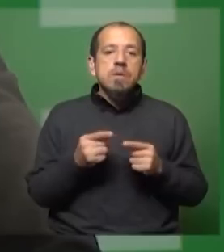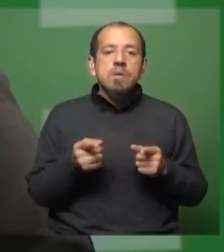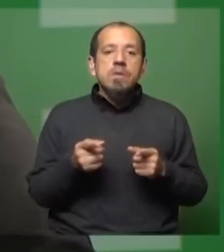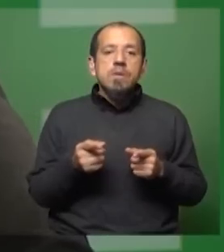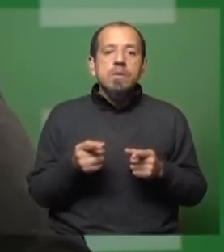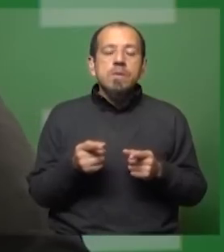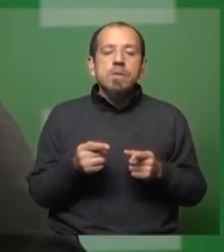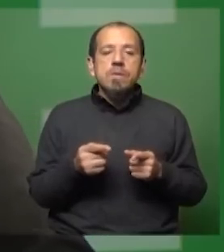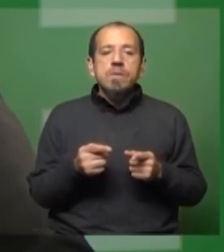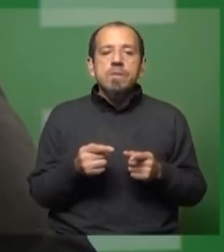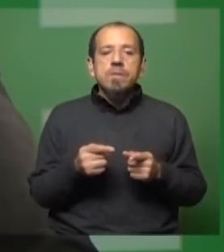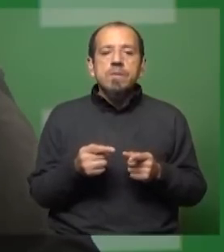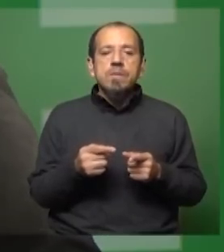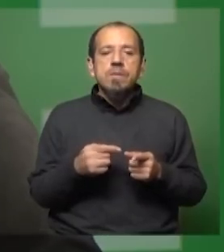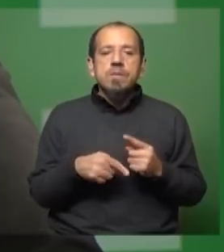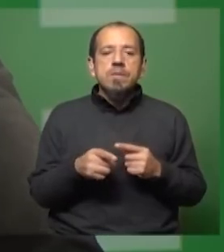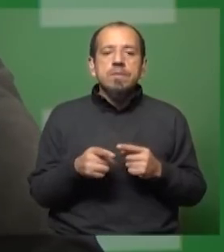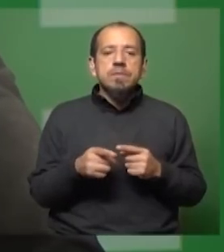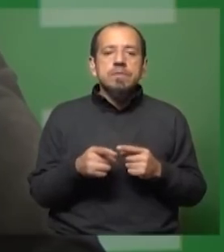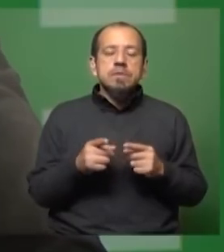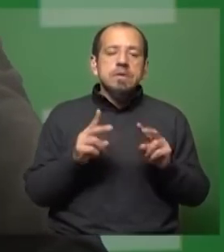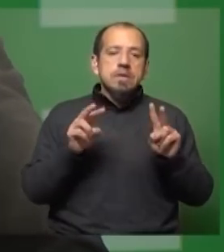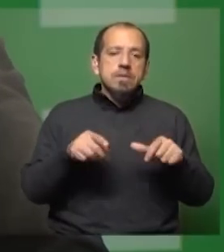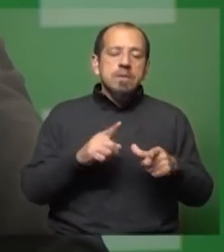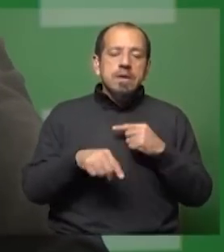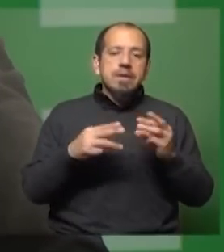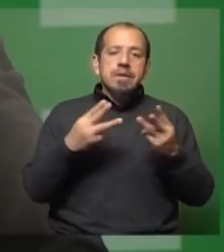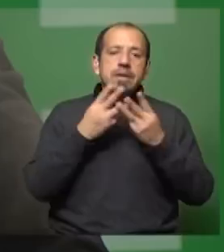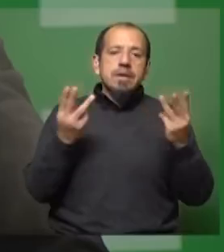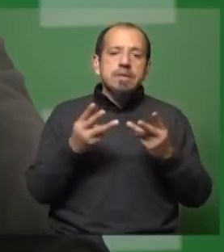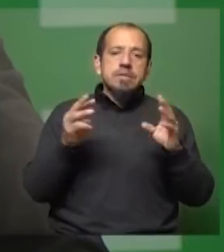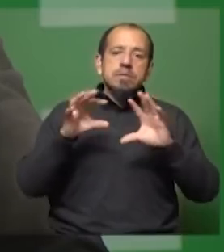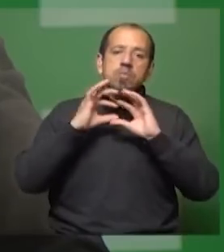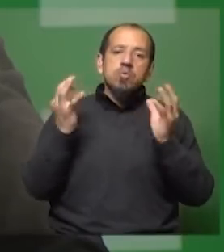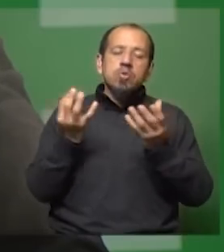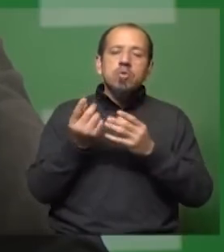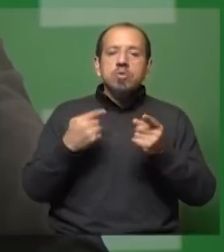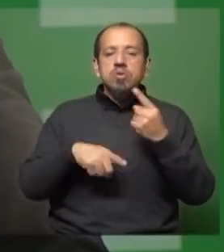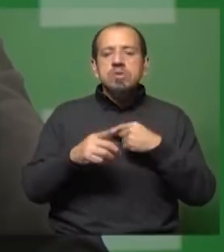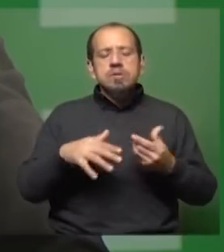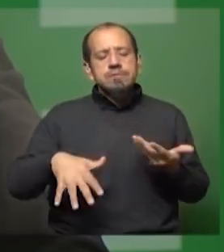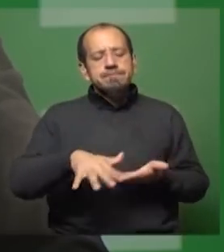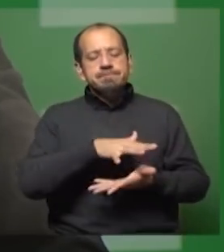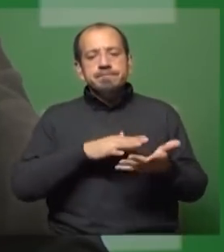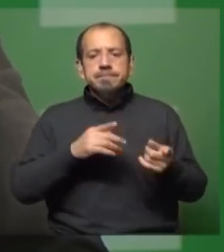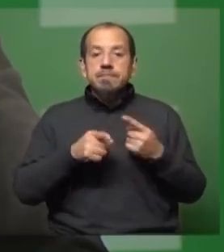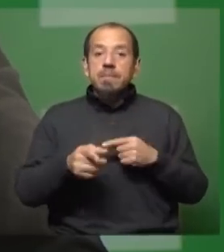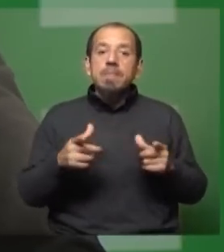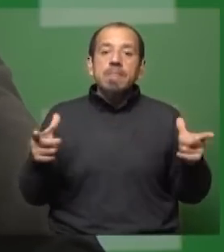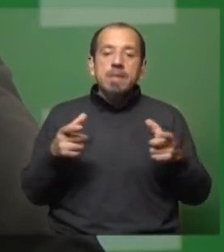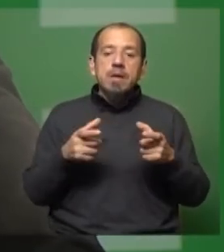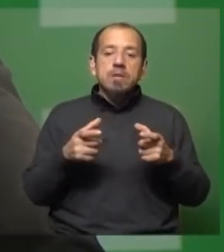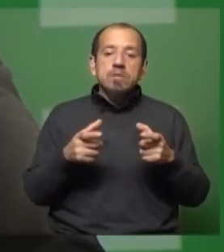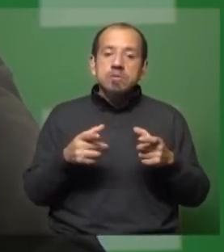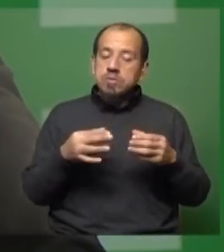se va a dirimir esta disputa geopolítica Entonces ese contexto hace que sea una reunión muy